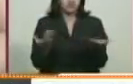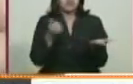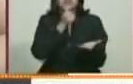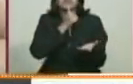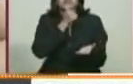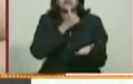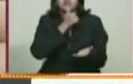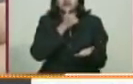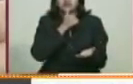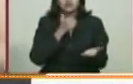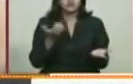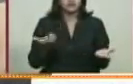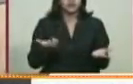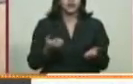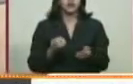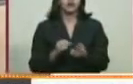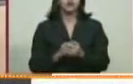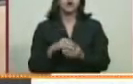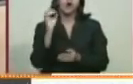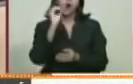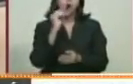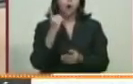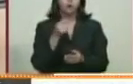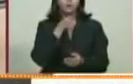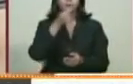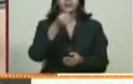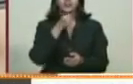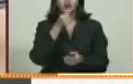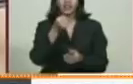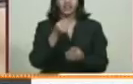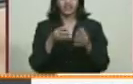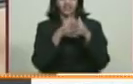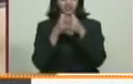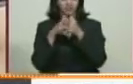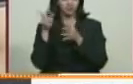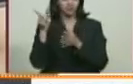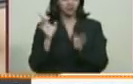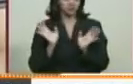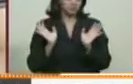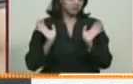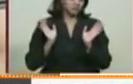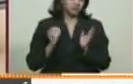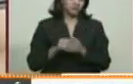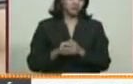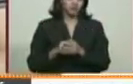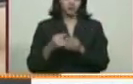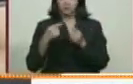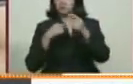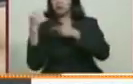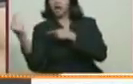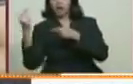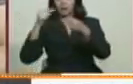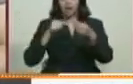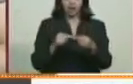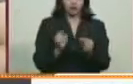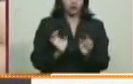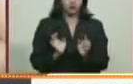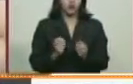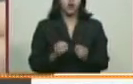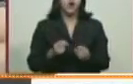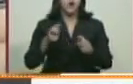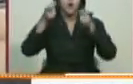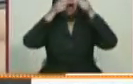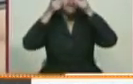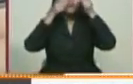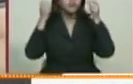Kim, o un moderador que pudiera estar allá o más acá, una fiscal que